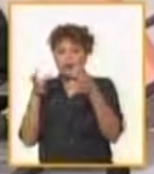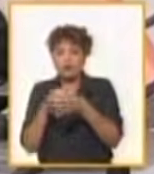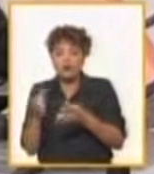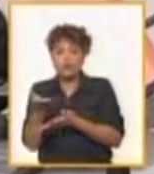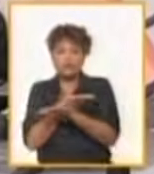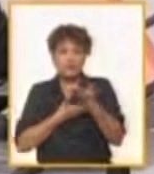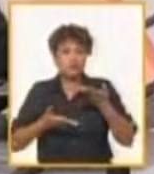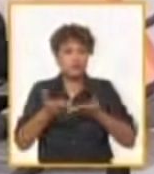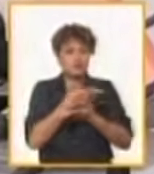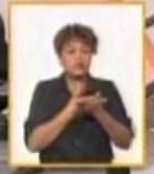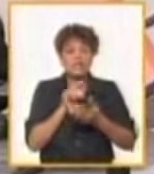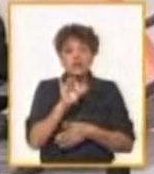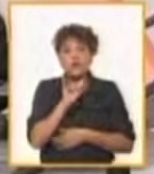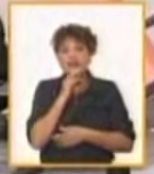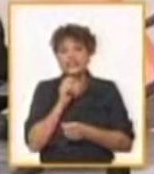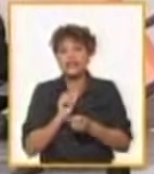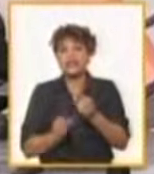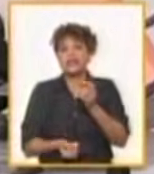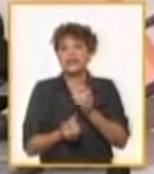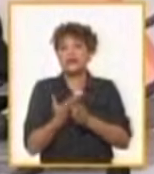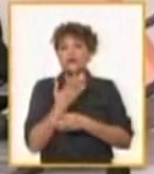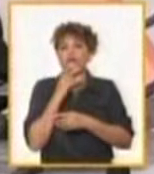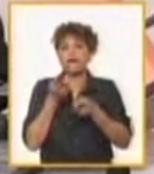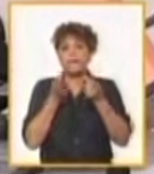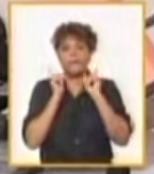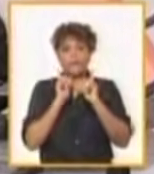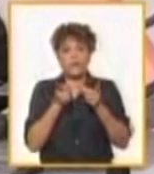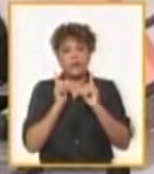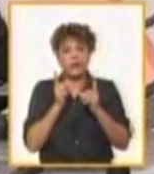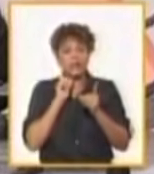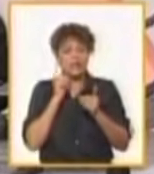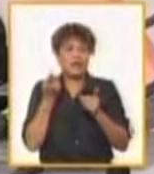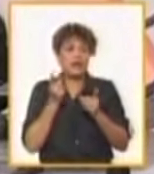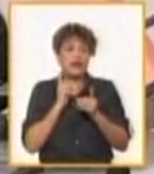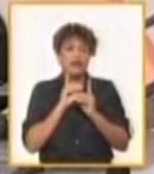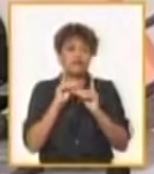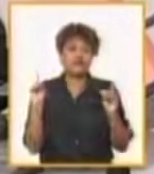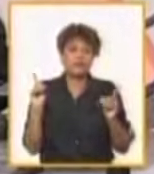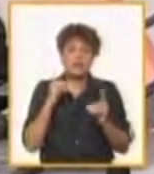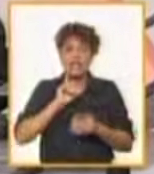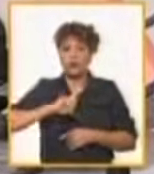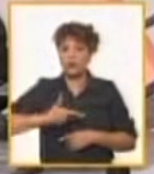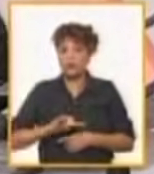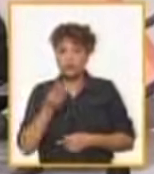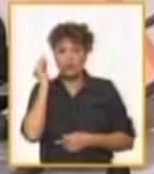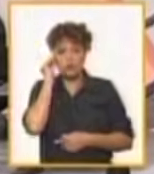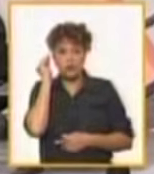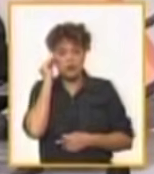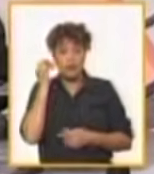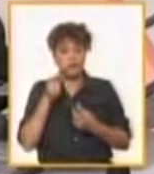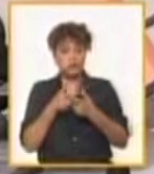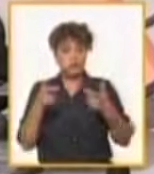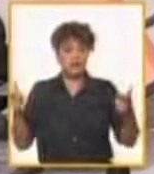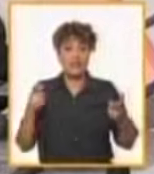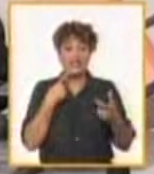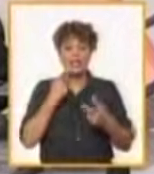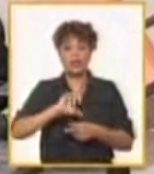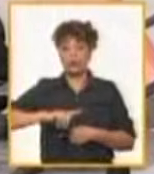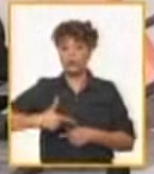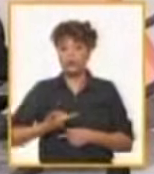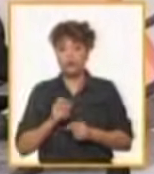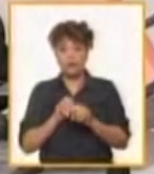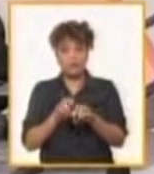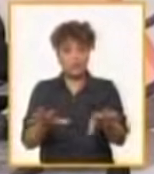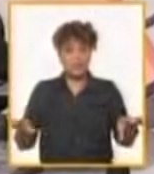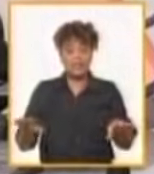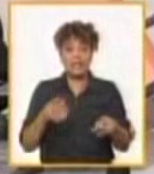se diseñó también una profunda política destinada a la democratización de la cultura, a la extensión de la cultura a las zonas más